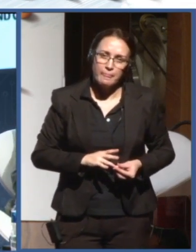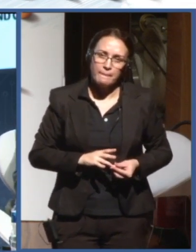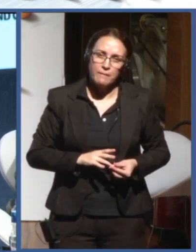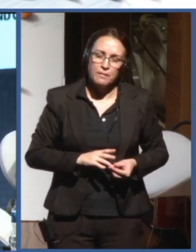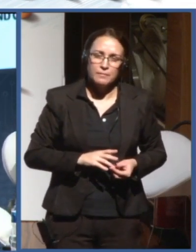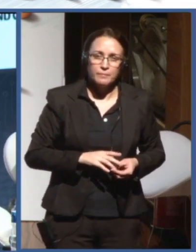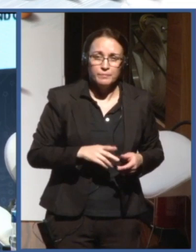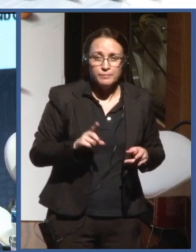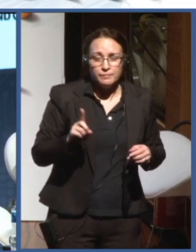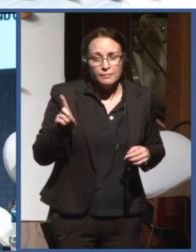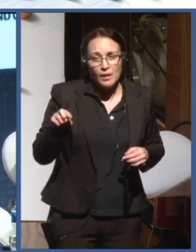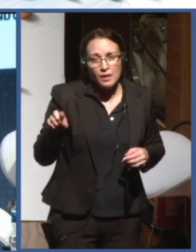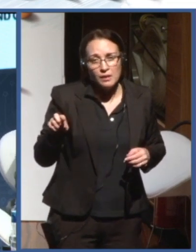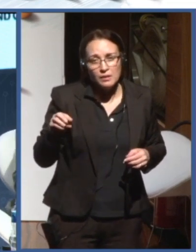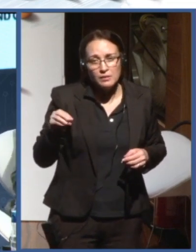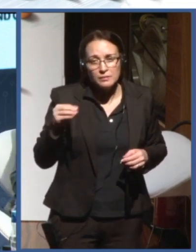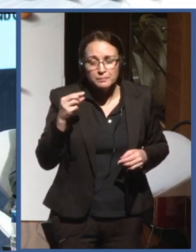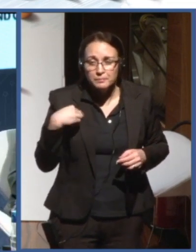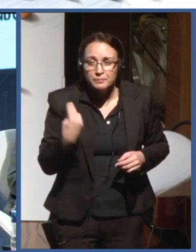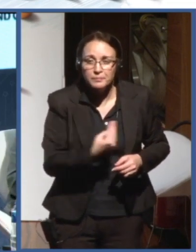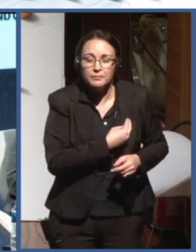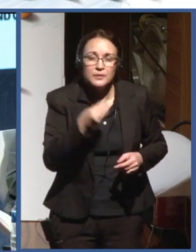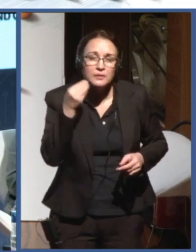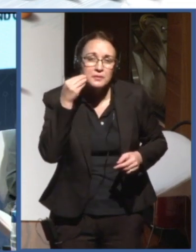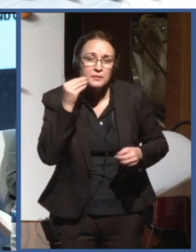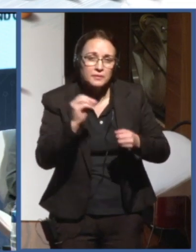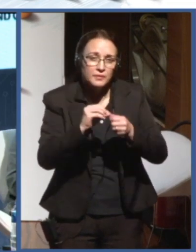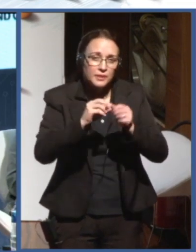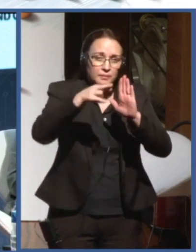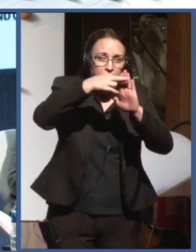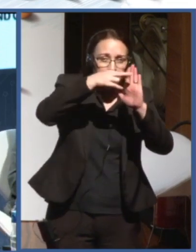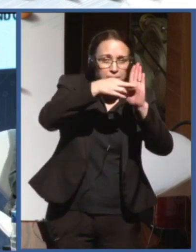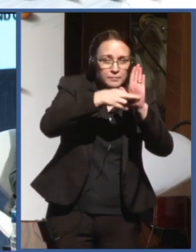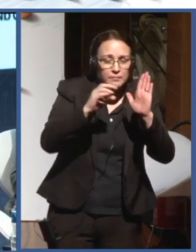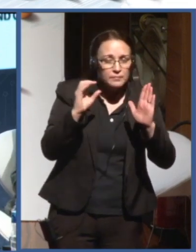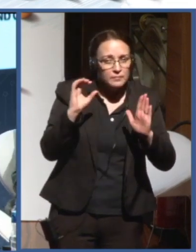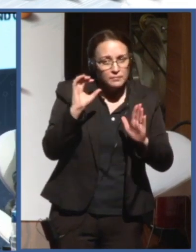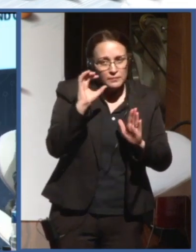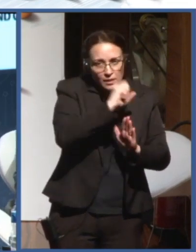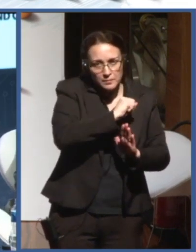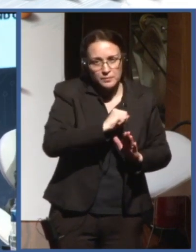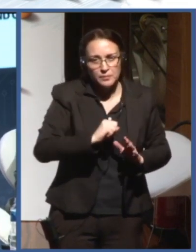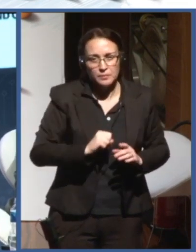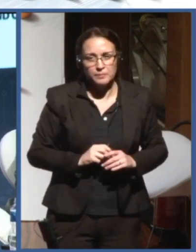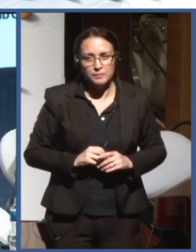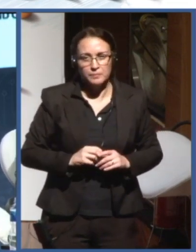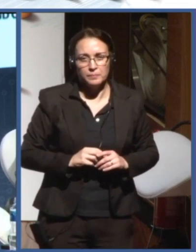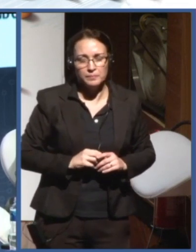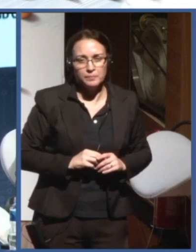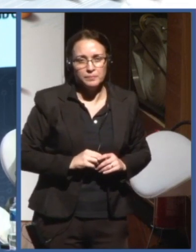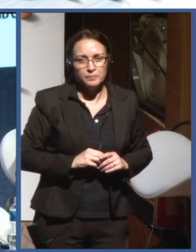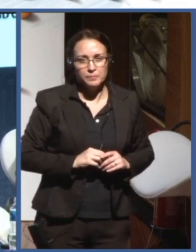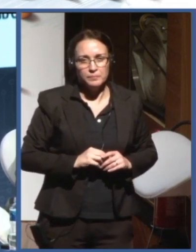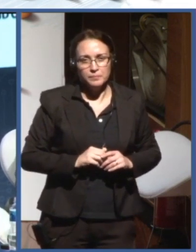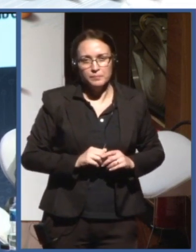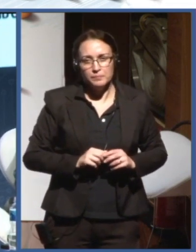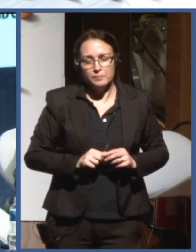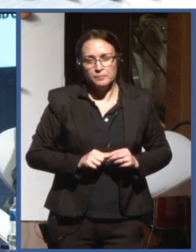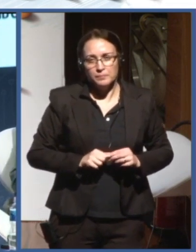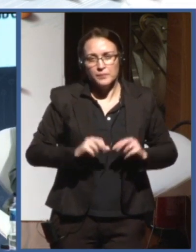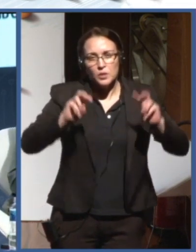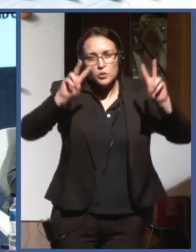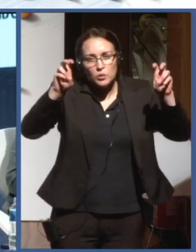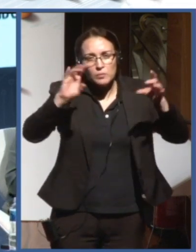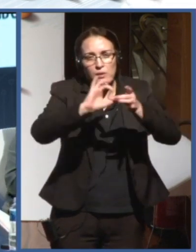informes, pero próximamente también haremos un informe sobre libertad de expresión académica, que puede ser también interesante desde un